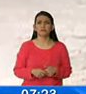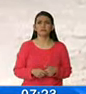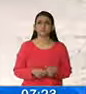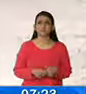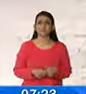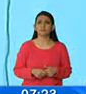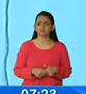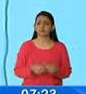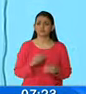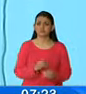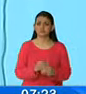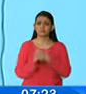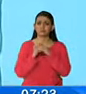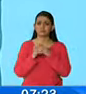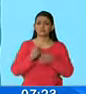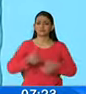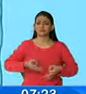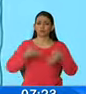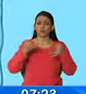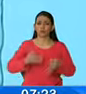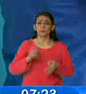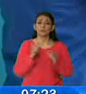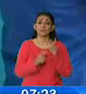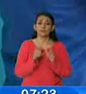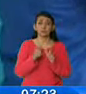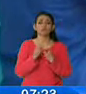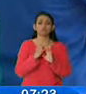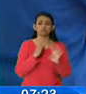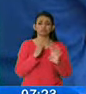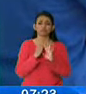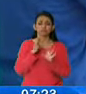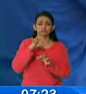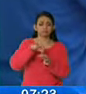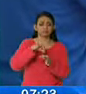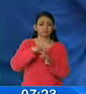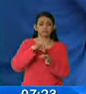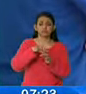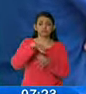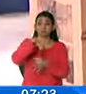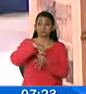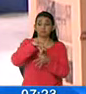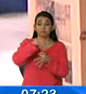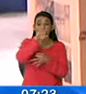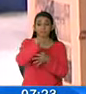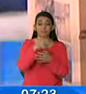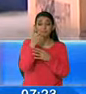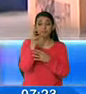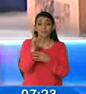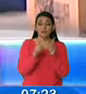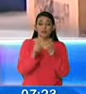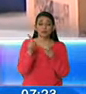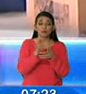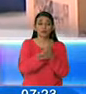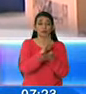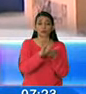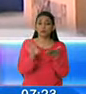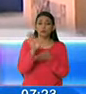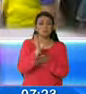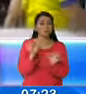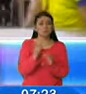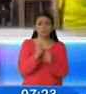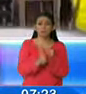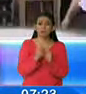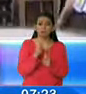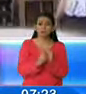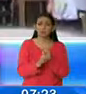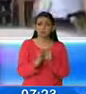Una obligación que cumplir y que cientos de personas lo hicieron. Las elecciones de este 2017 en algunos recintos no presentaron novedades.